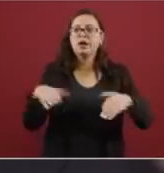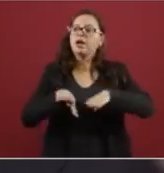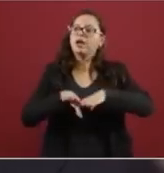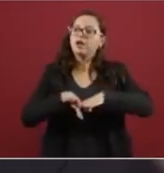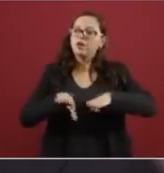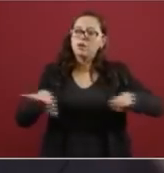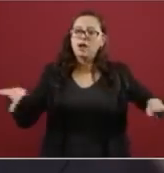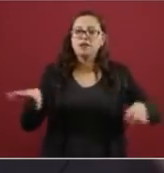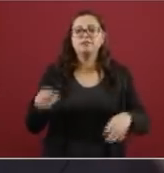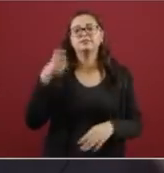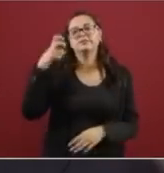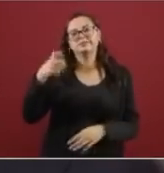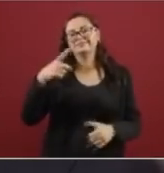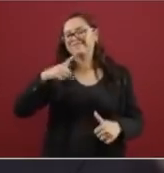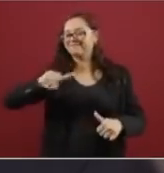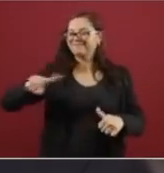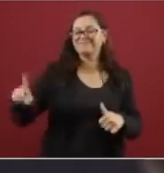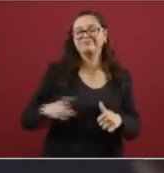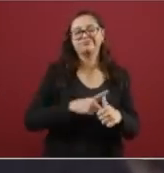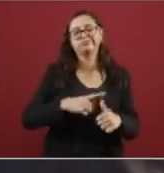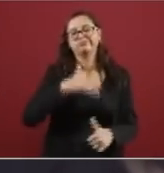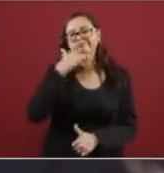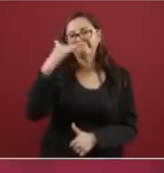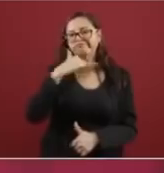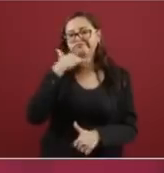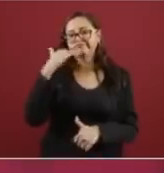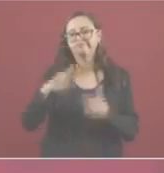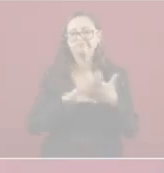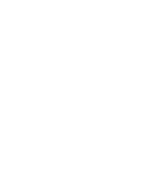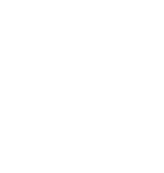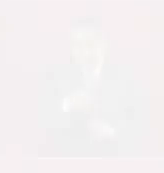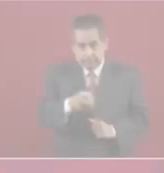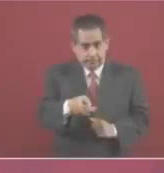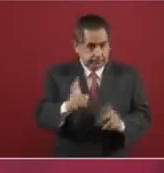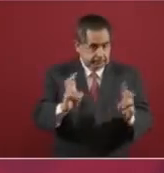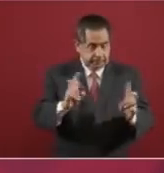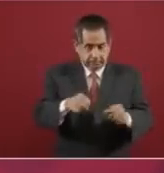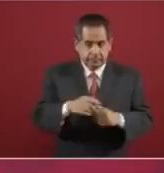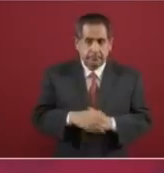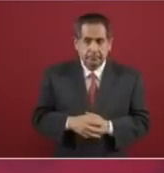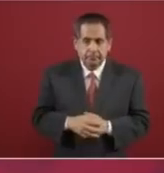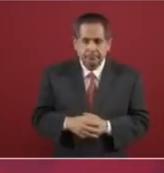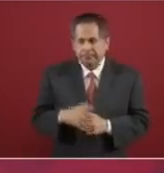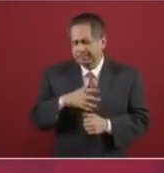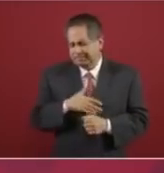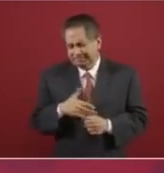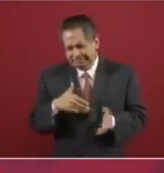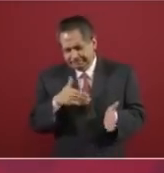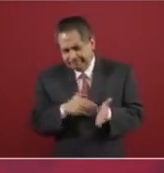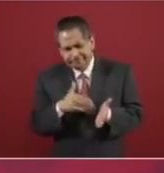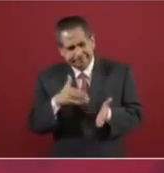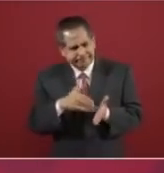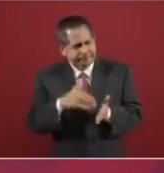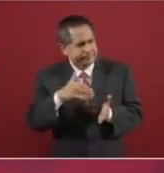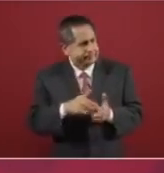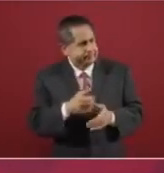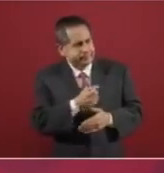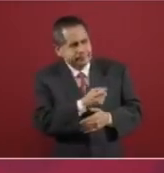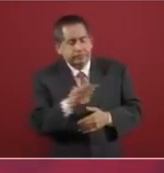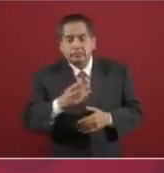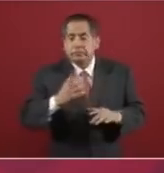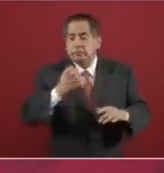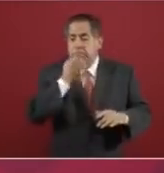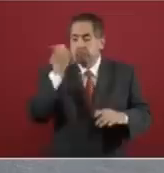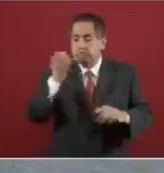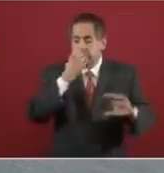el presidente enfatizó que se trabajará en la inclusión de la niñez a la educación. Hay miles de escuelas